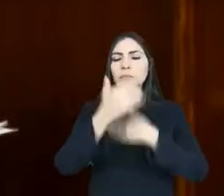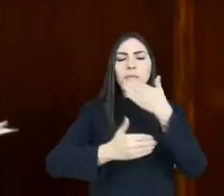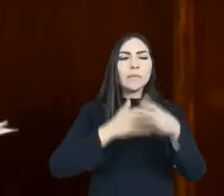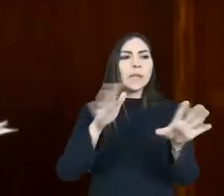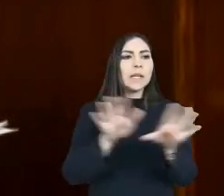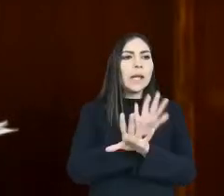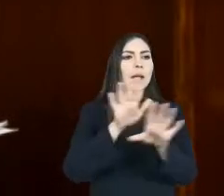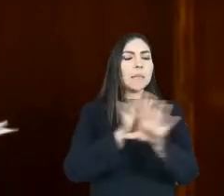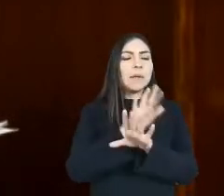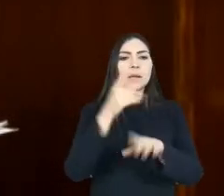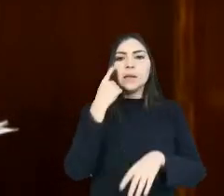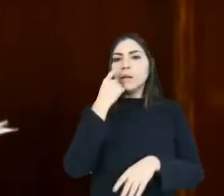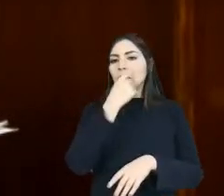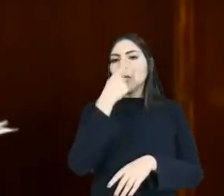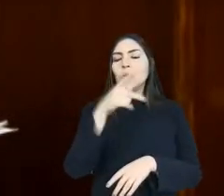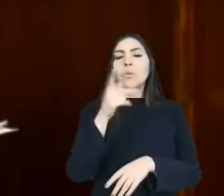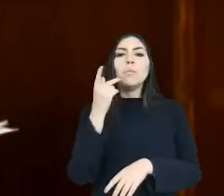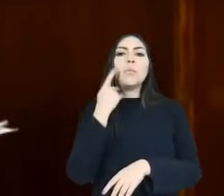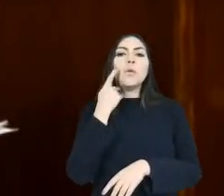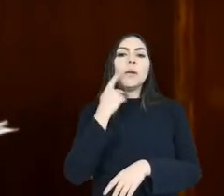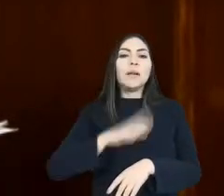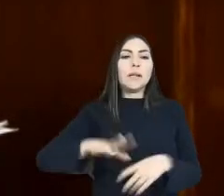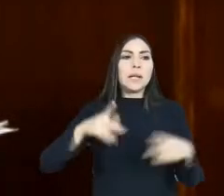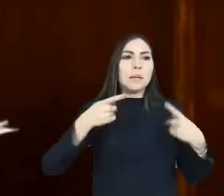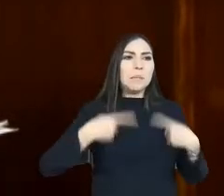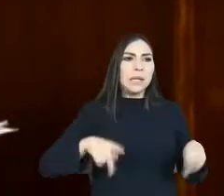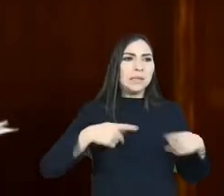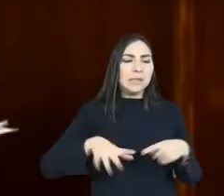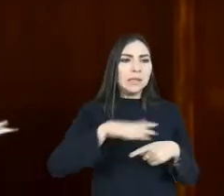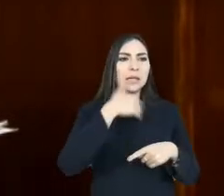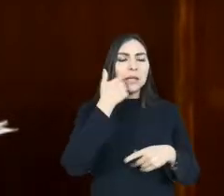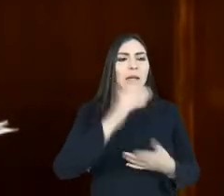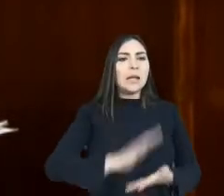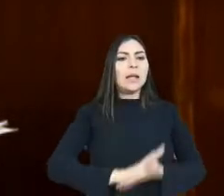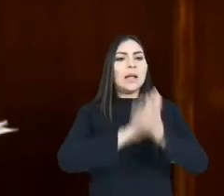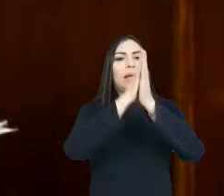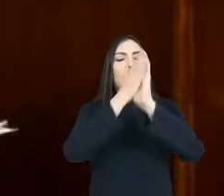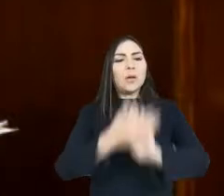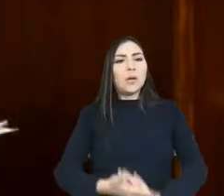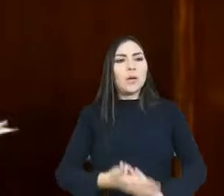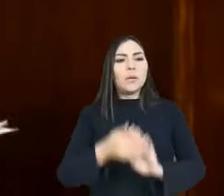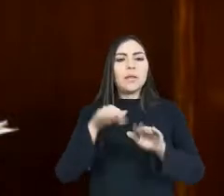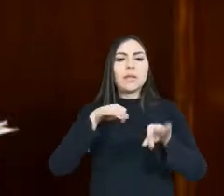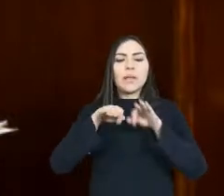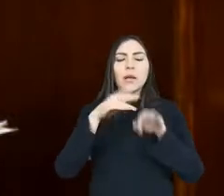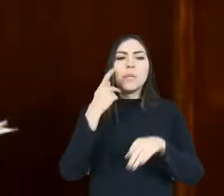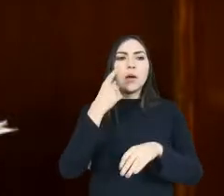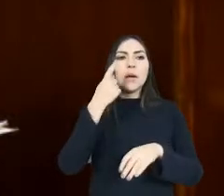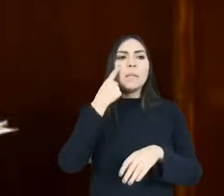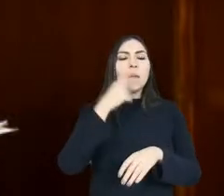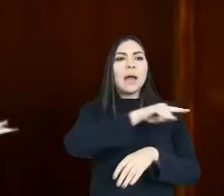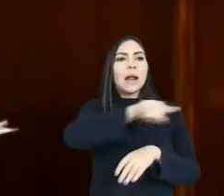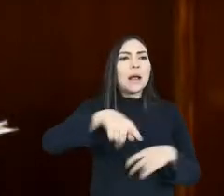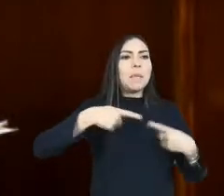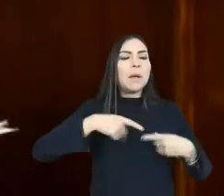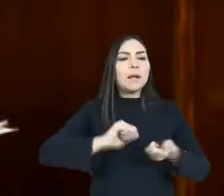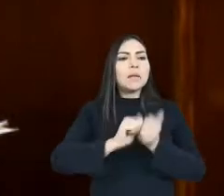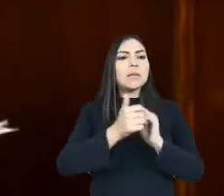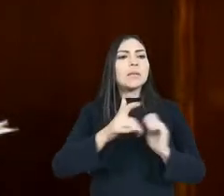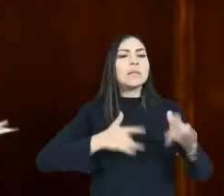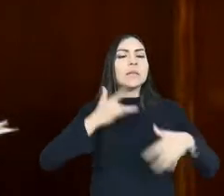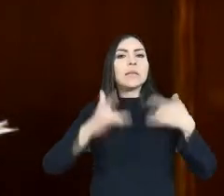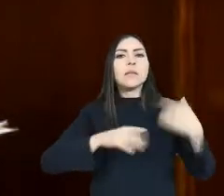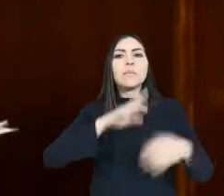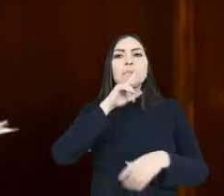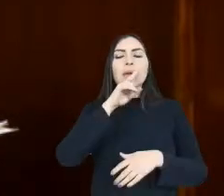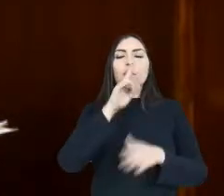la política social por una política promotora del bienestar y los derechos de las personas y su entorno, priorizando a